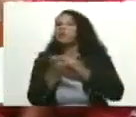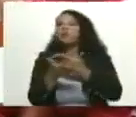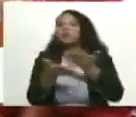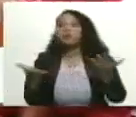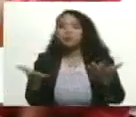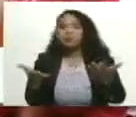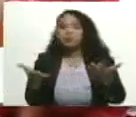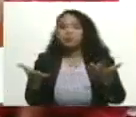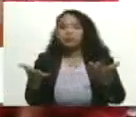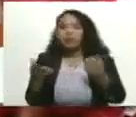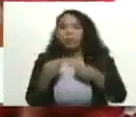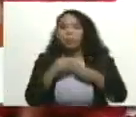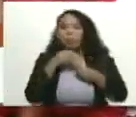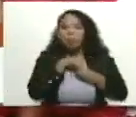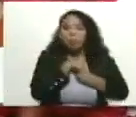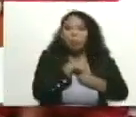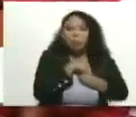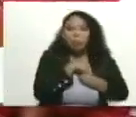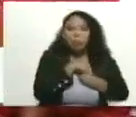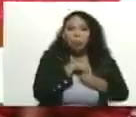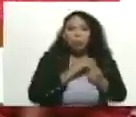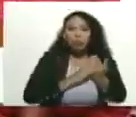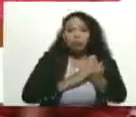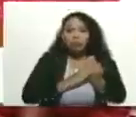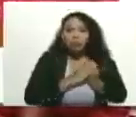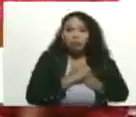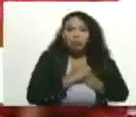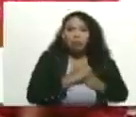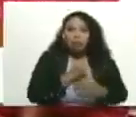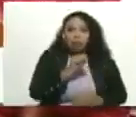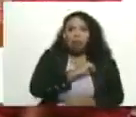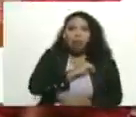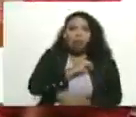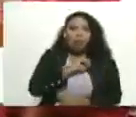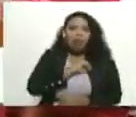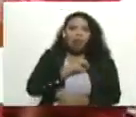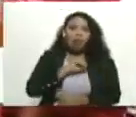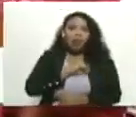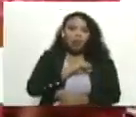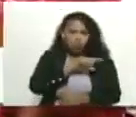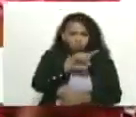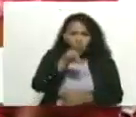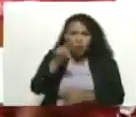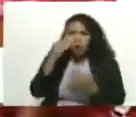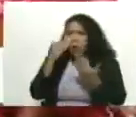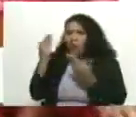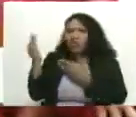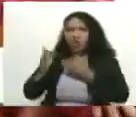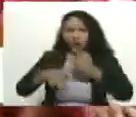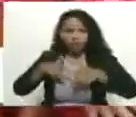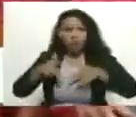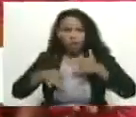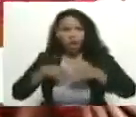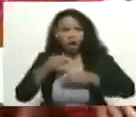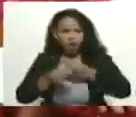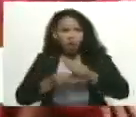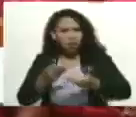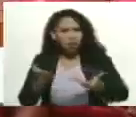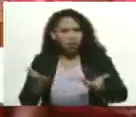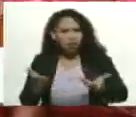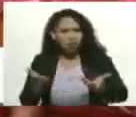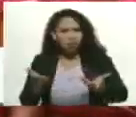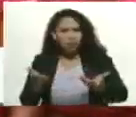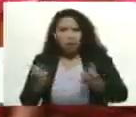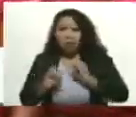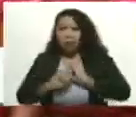Se encuevan, se asustan. ¿Ustedes los han visto haciendo más actos? Se acabaron